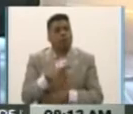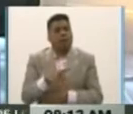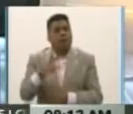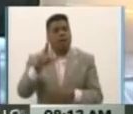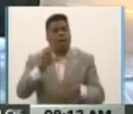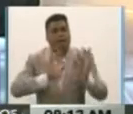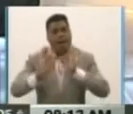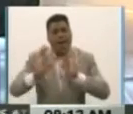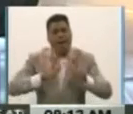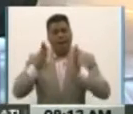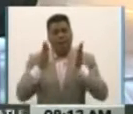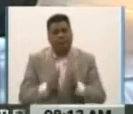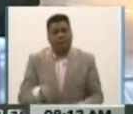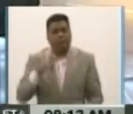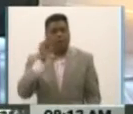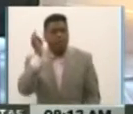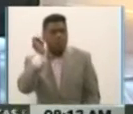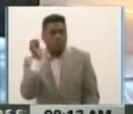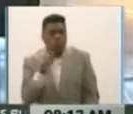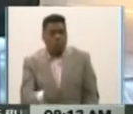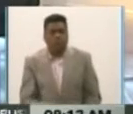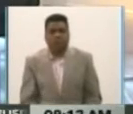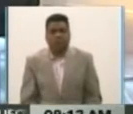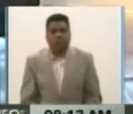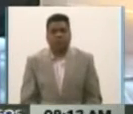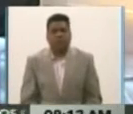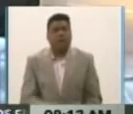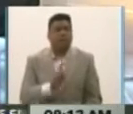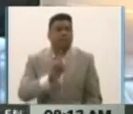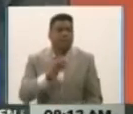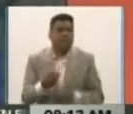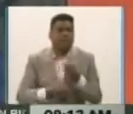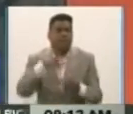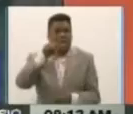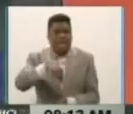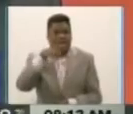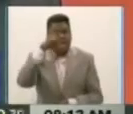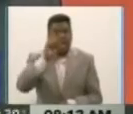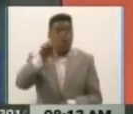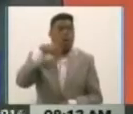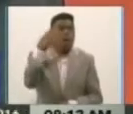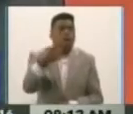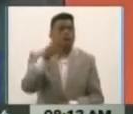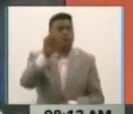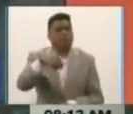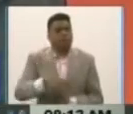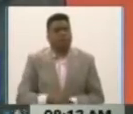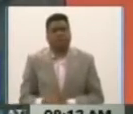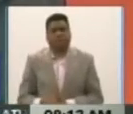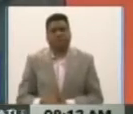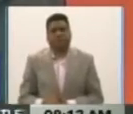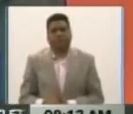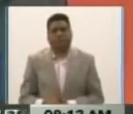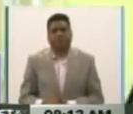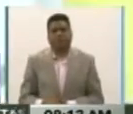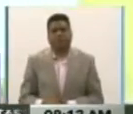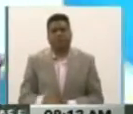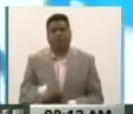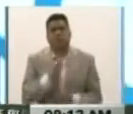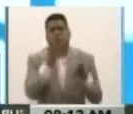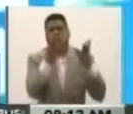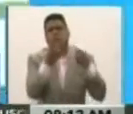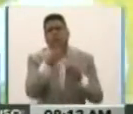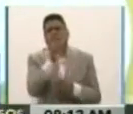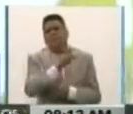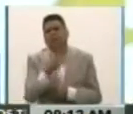para hacer las distintas producciones que desde la Compañía Nacional de Teatro tenemos para este año y para el año que viene. ¿De cuánto talento estamos hablando? Si tienes algún estimado, Alfredo, se